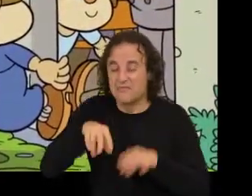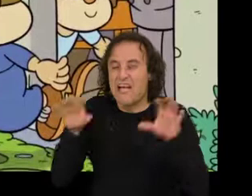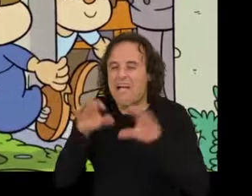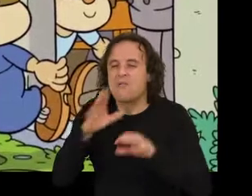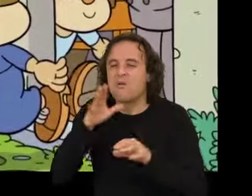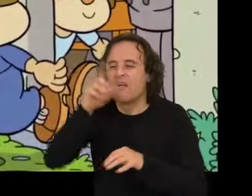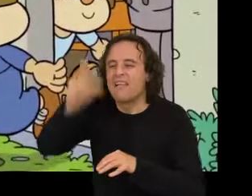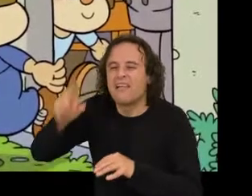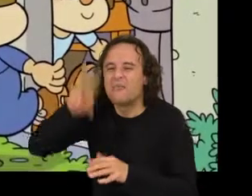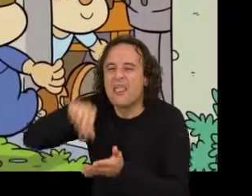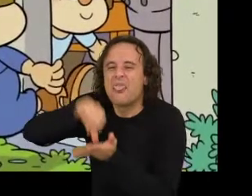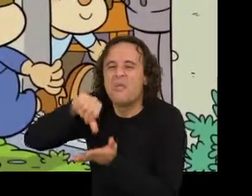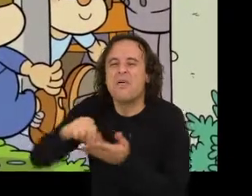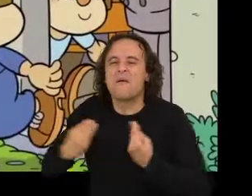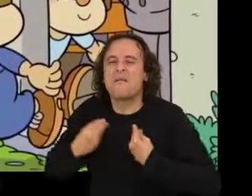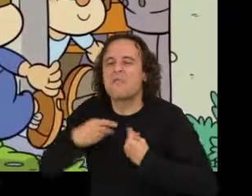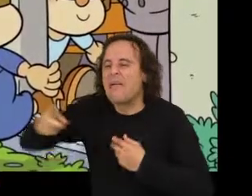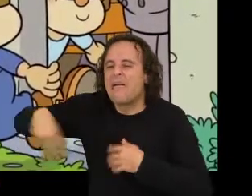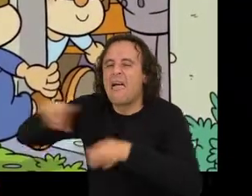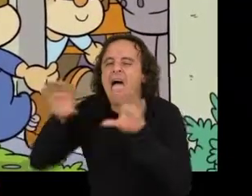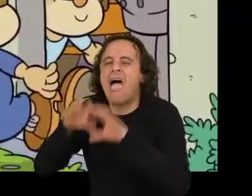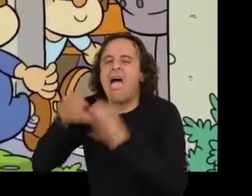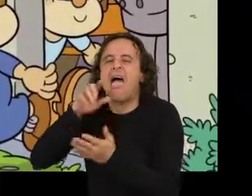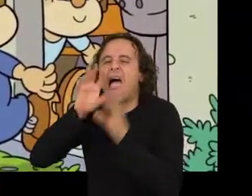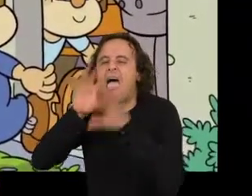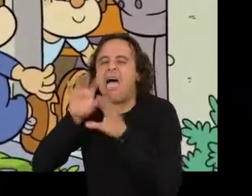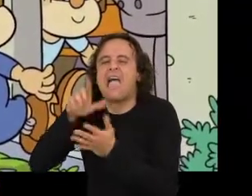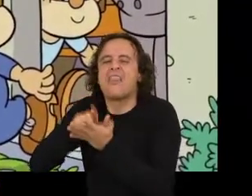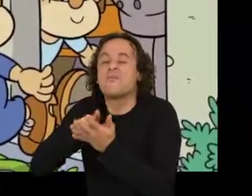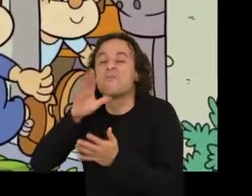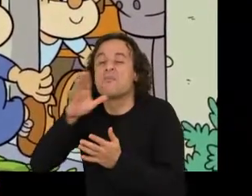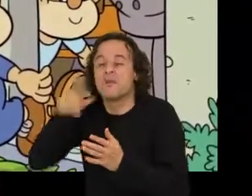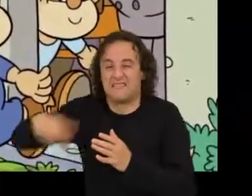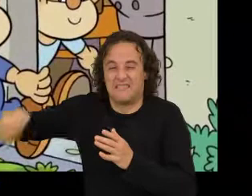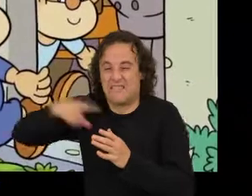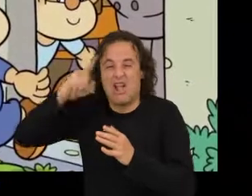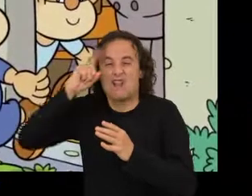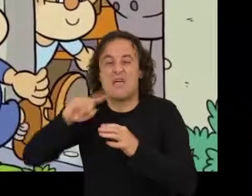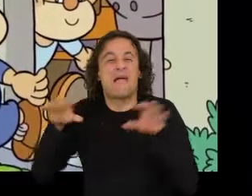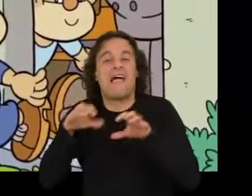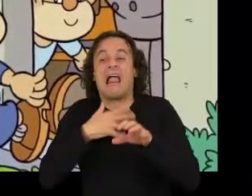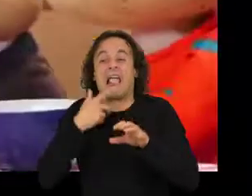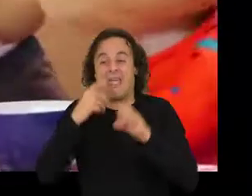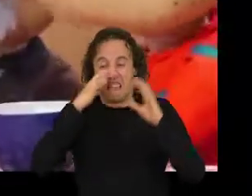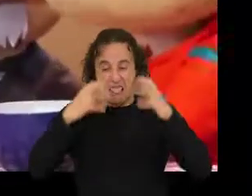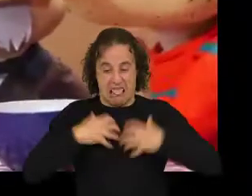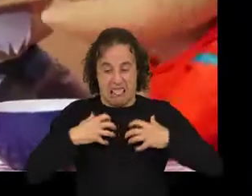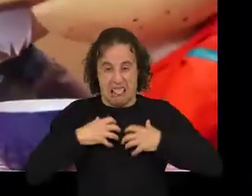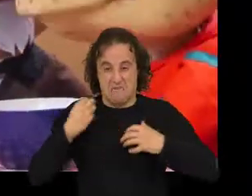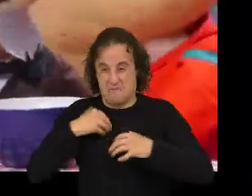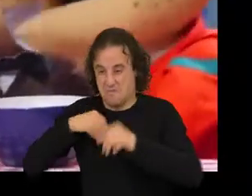carcajada del hijo de las ciudades, que no conoce que acaba de reírse de sí mismo. Oye,